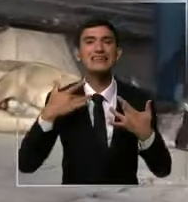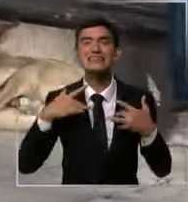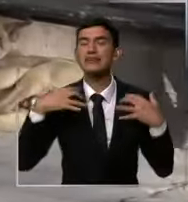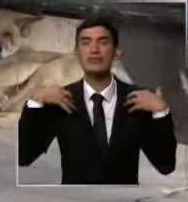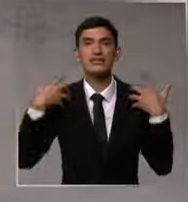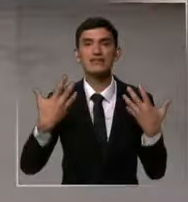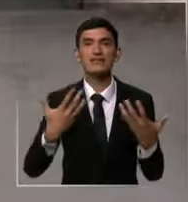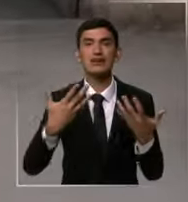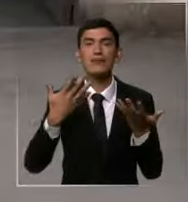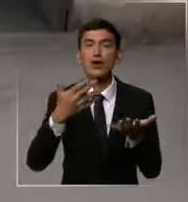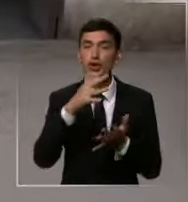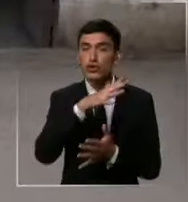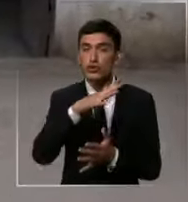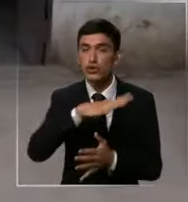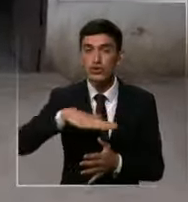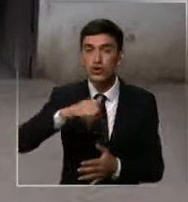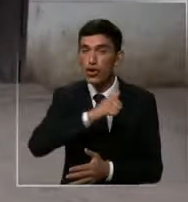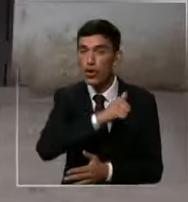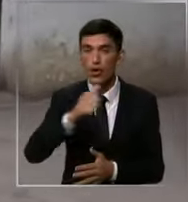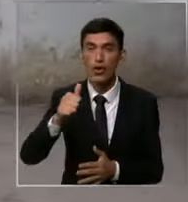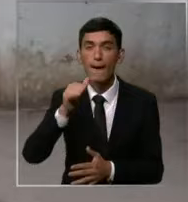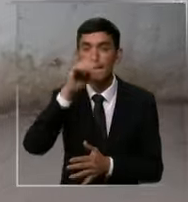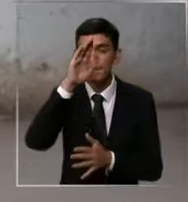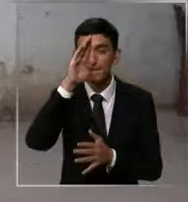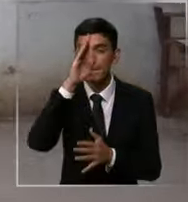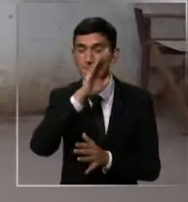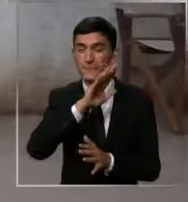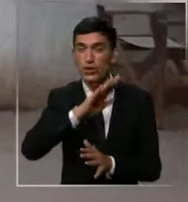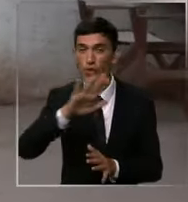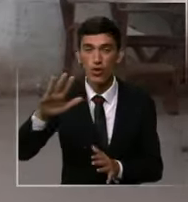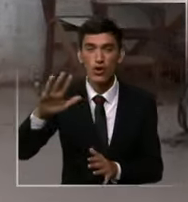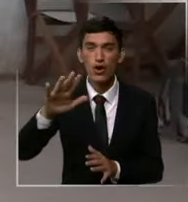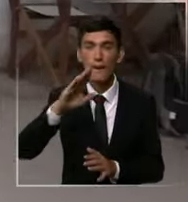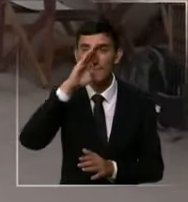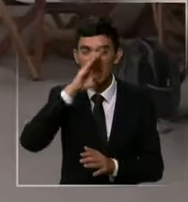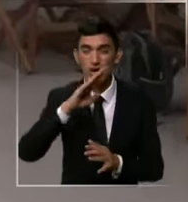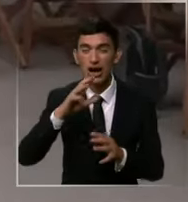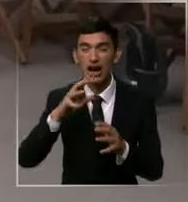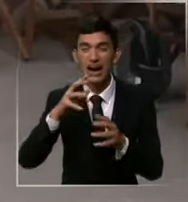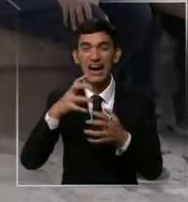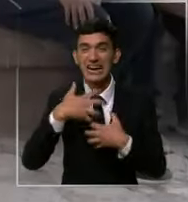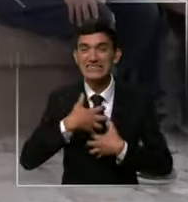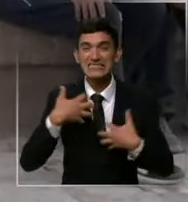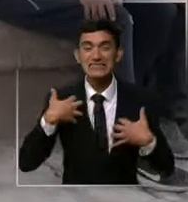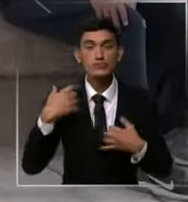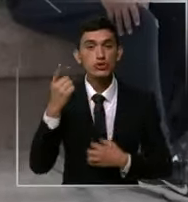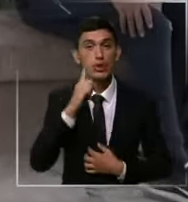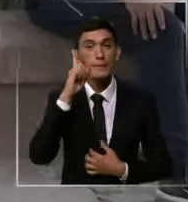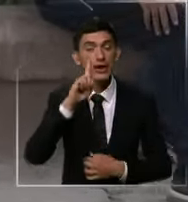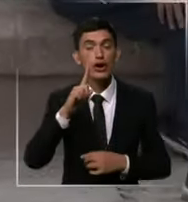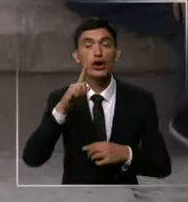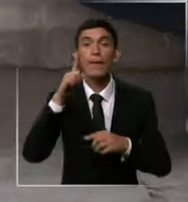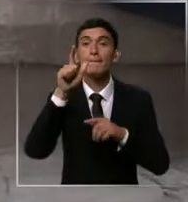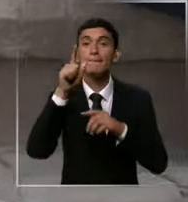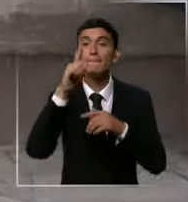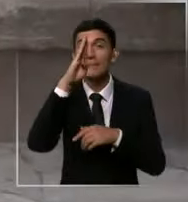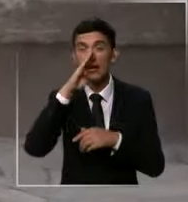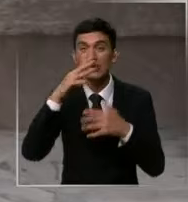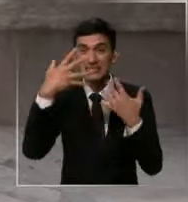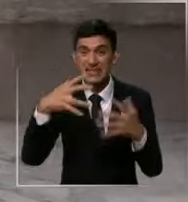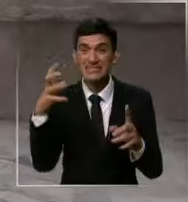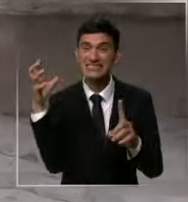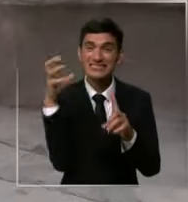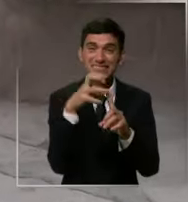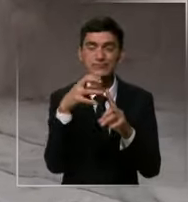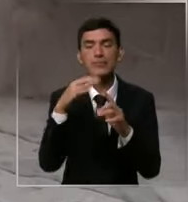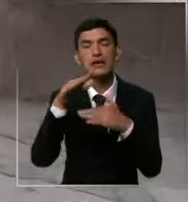todos los perros asilvestrados son agresivos, pero también es cierto que aquellos que ya atacaron a humanos lo volverán a hacer.